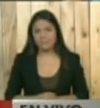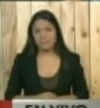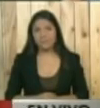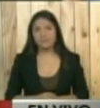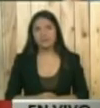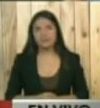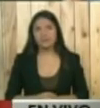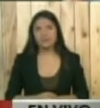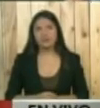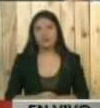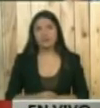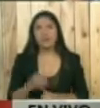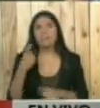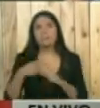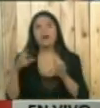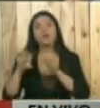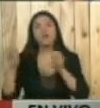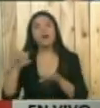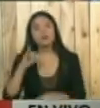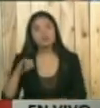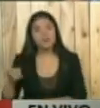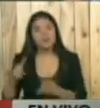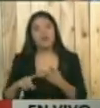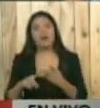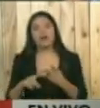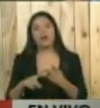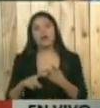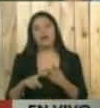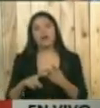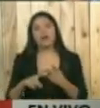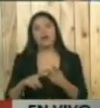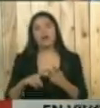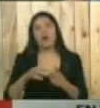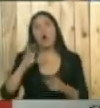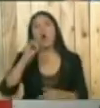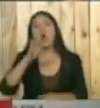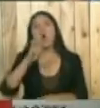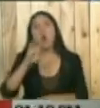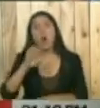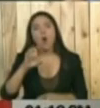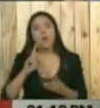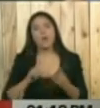a la zona educativa, a la OVE,